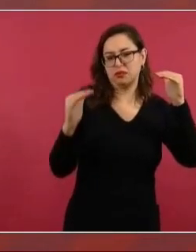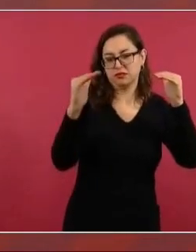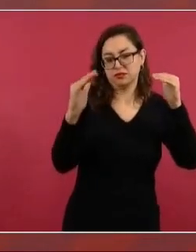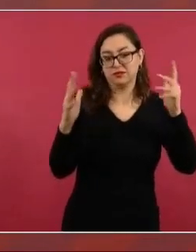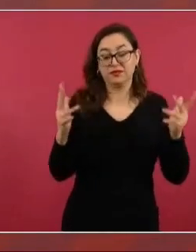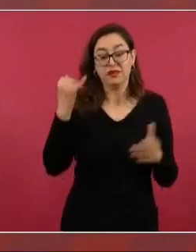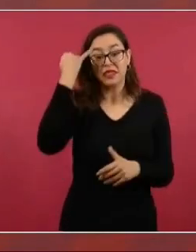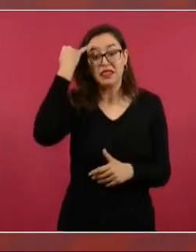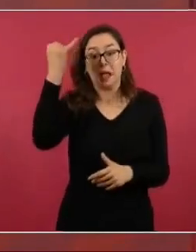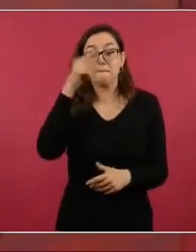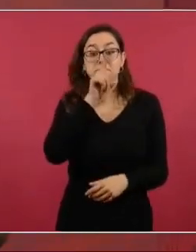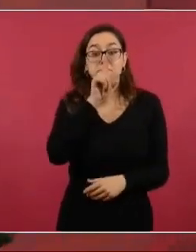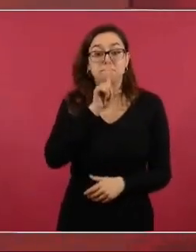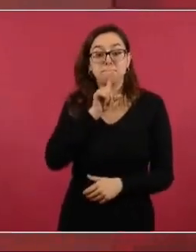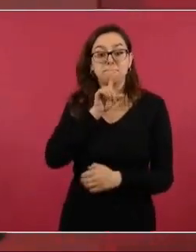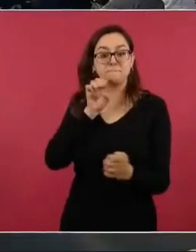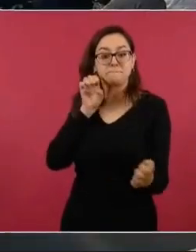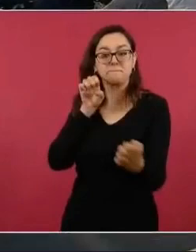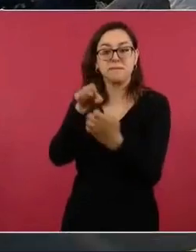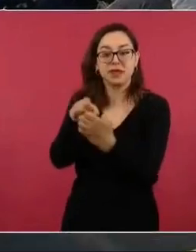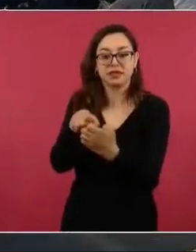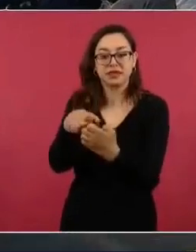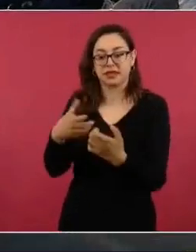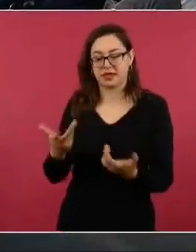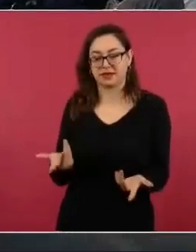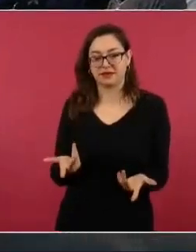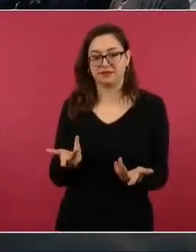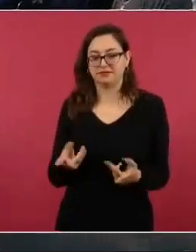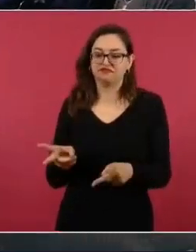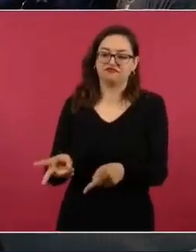este sofisma para saquear.